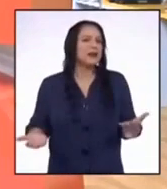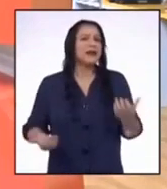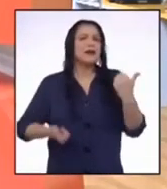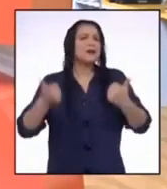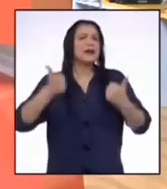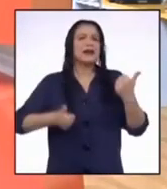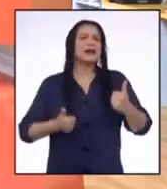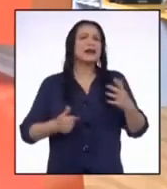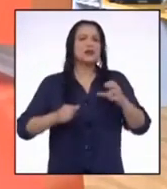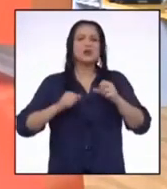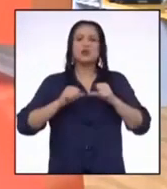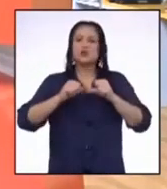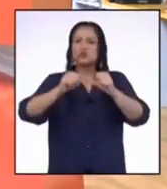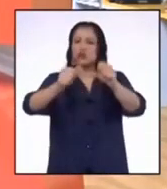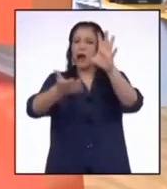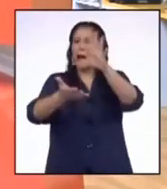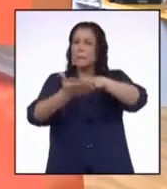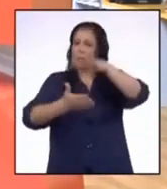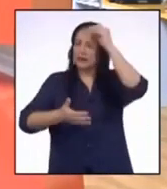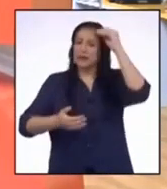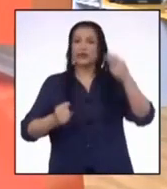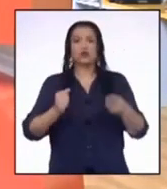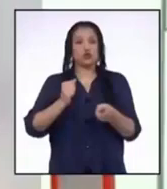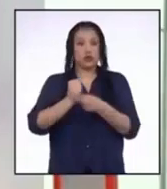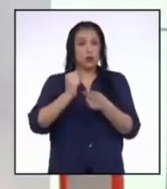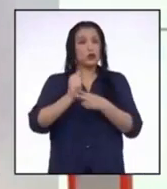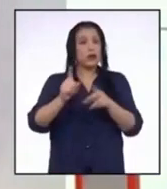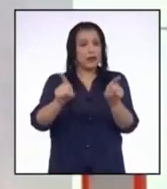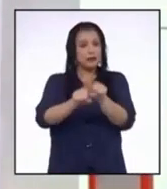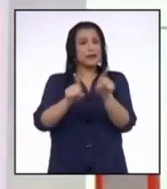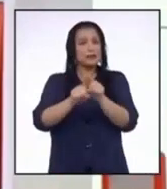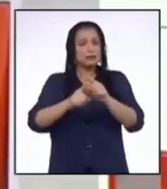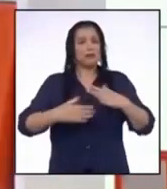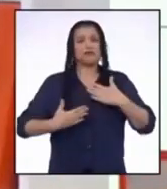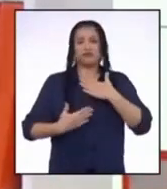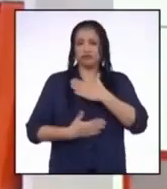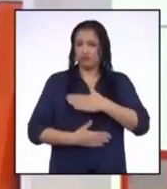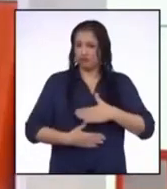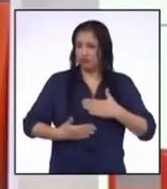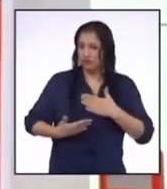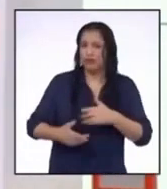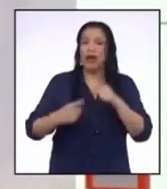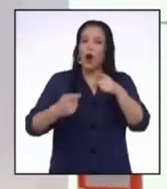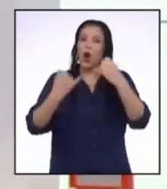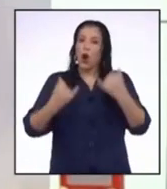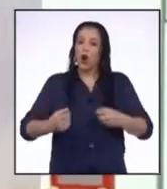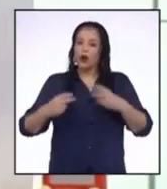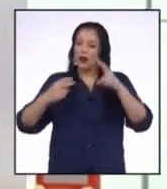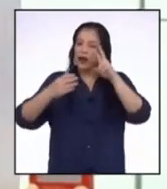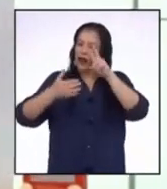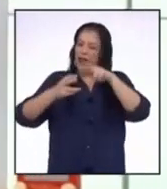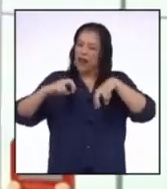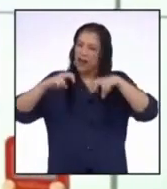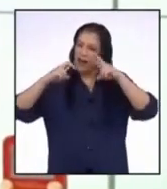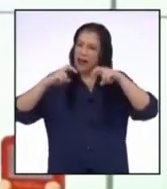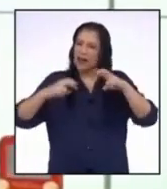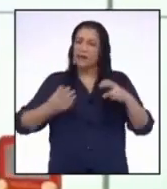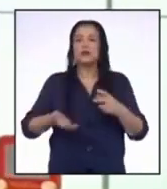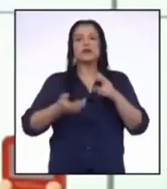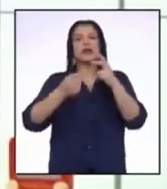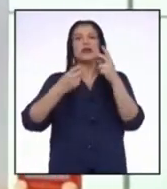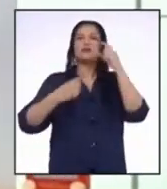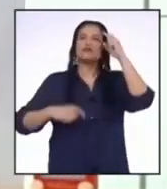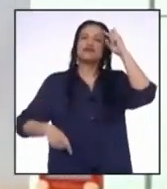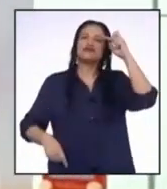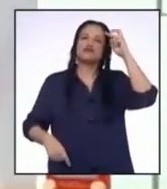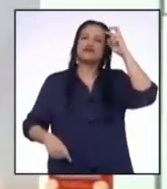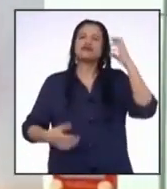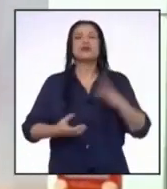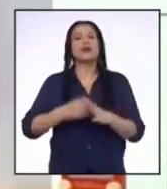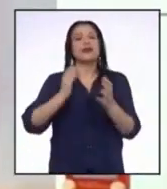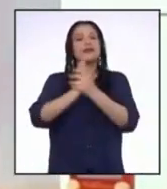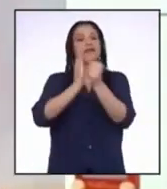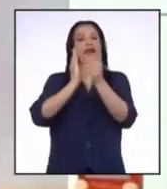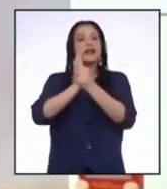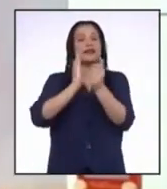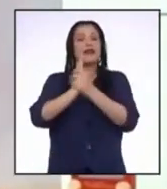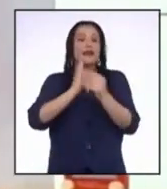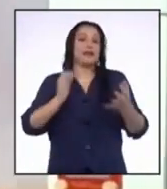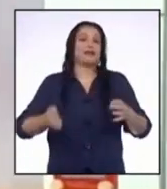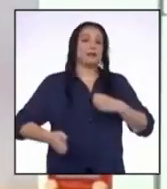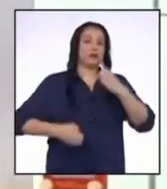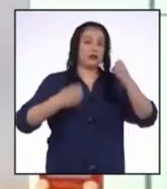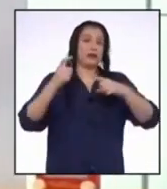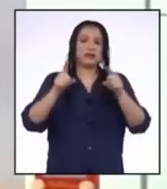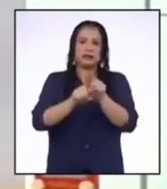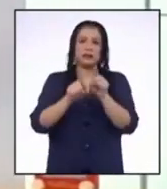sigas aprendiendo de manera segura y entretenida. Hoy leeremos y reflexionaremos sobre las competencias emocionales y la autoestima. Este